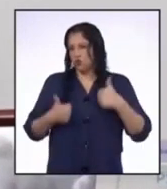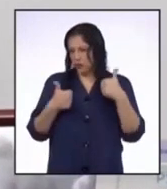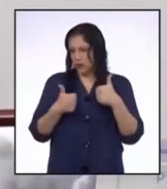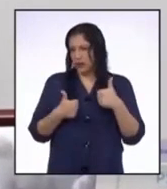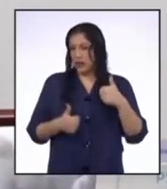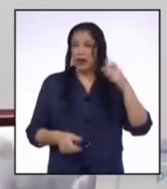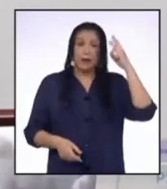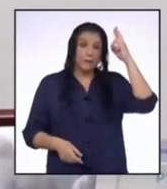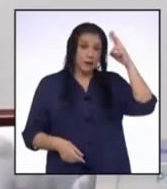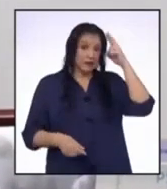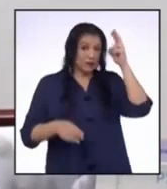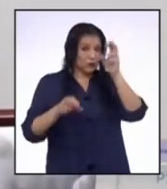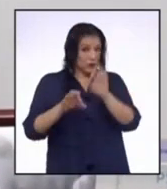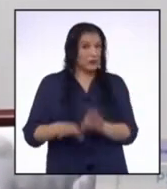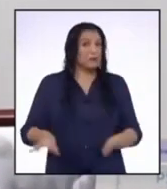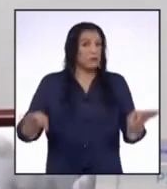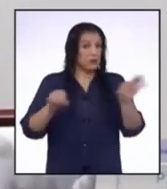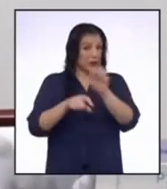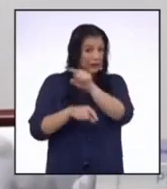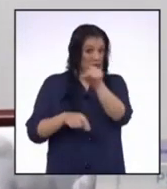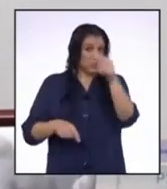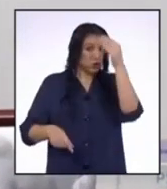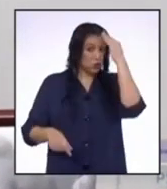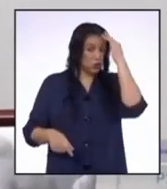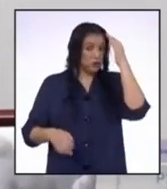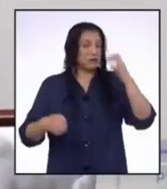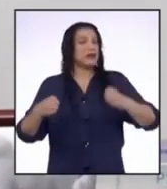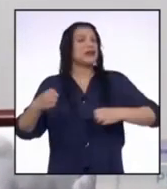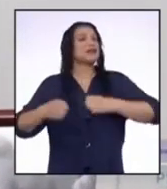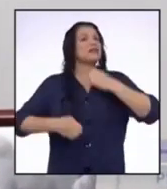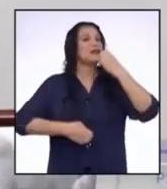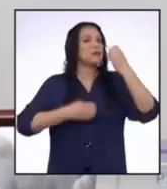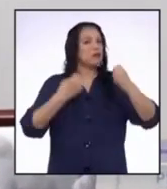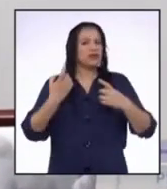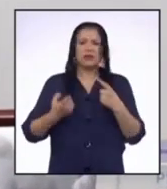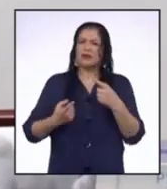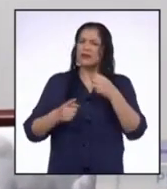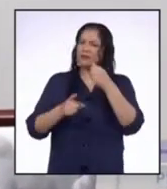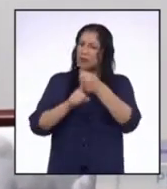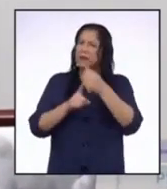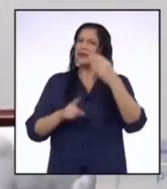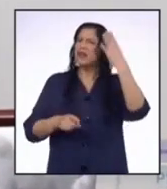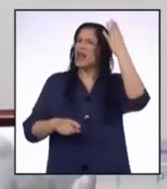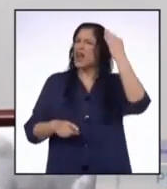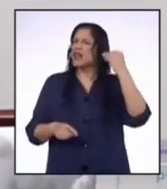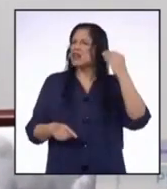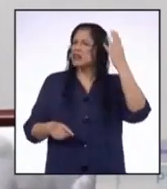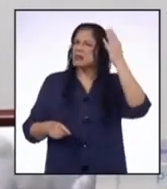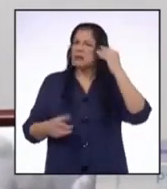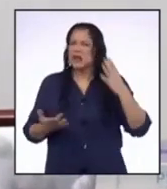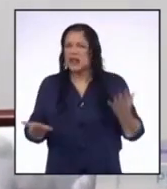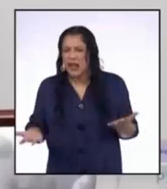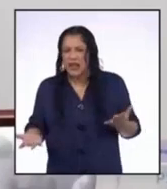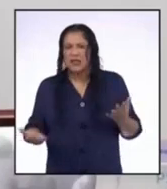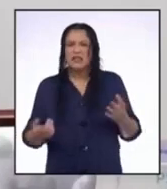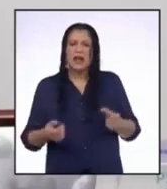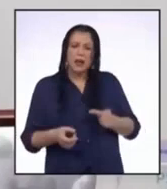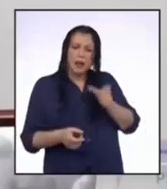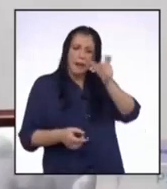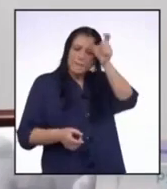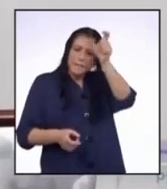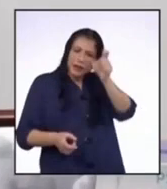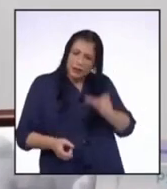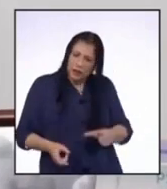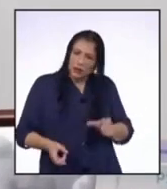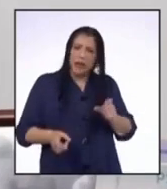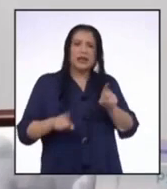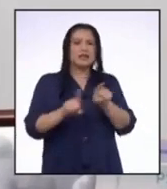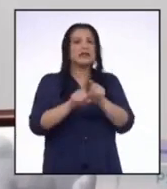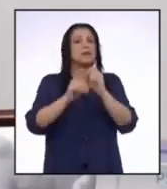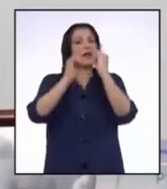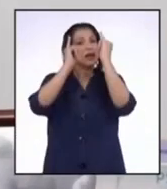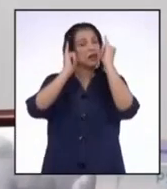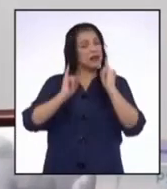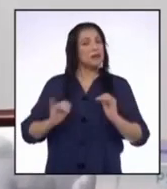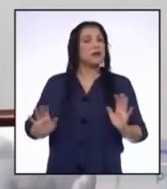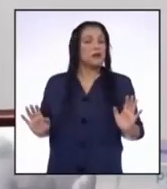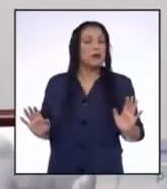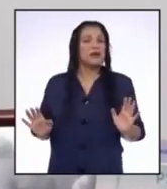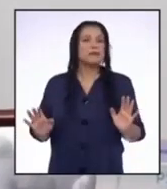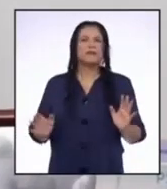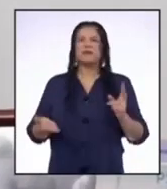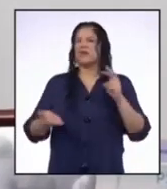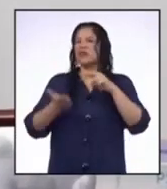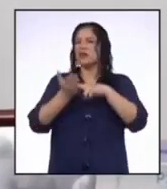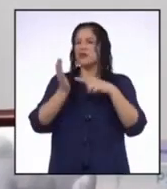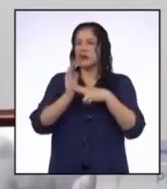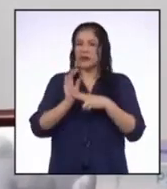es muy importante que sepas que las emociones son experiencias subjetivas, personales e individuales, lo cual